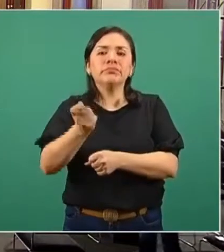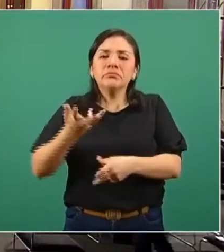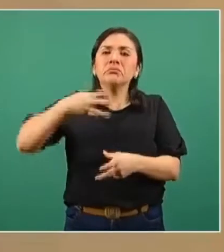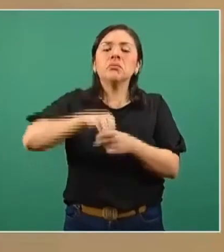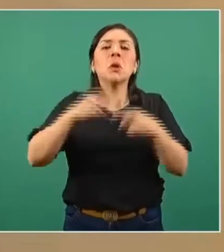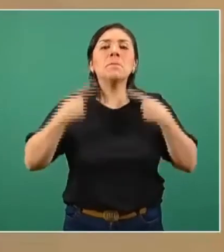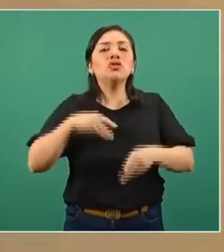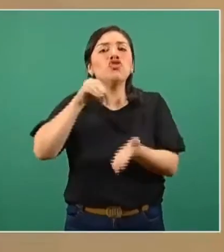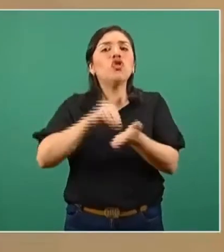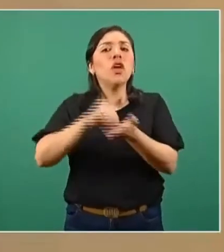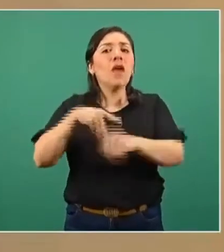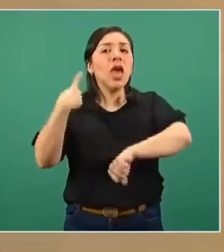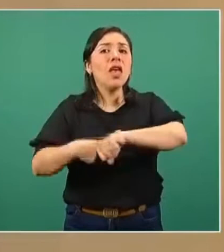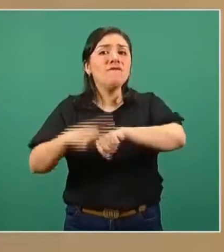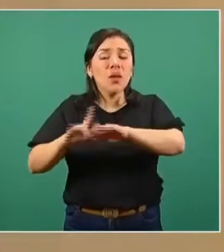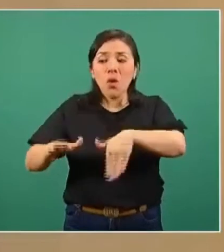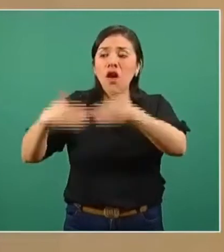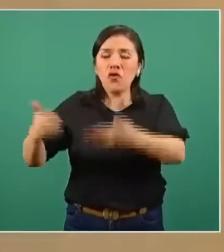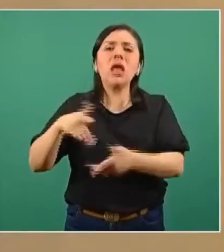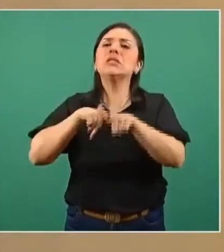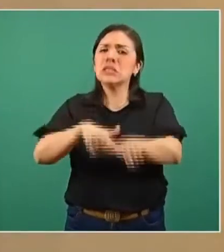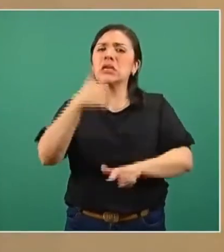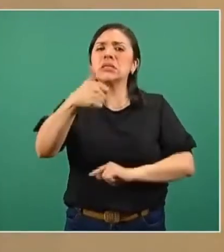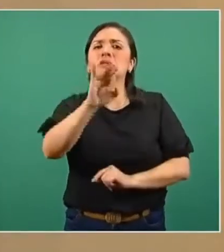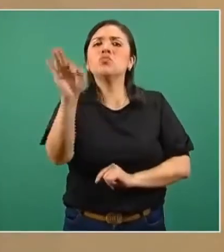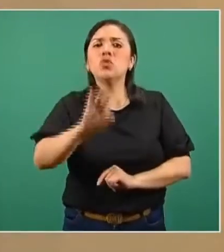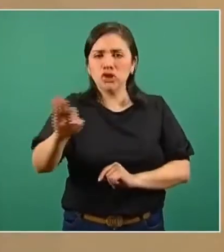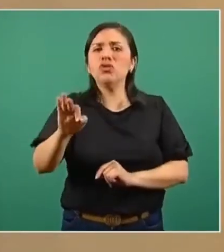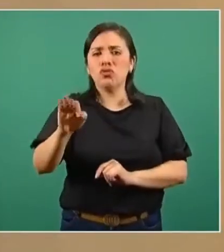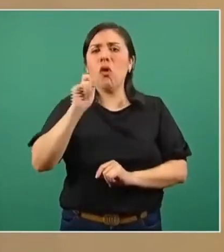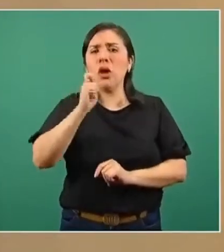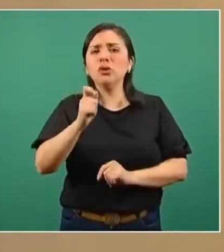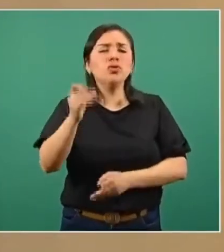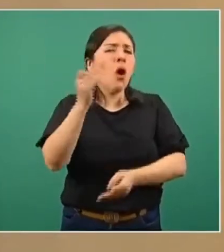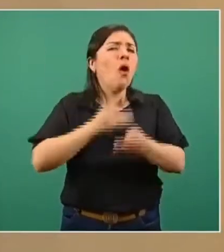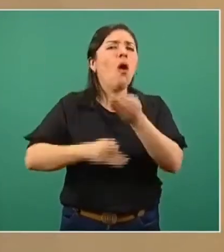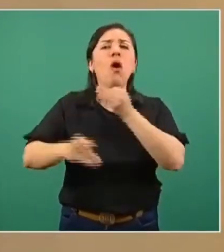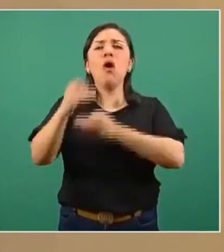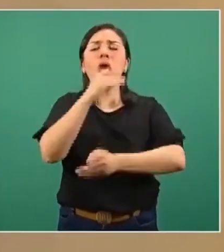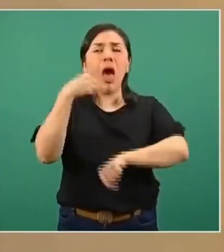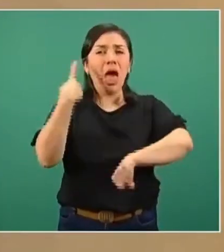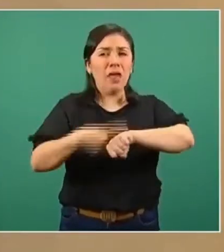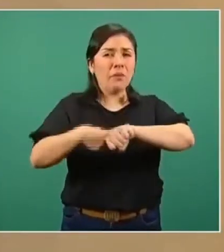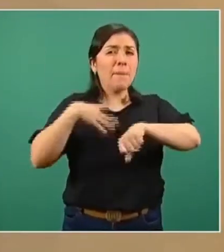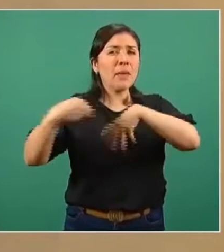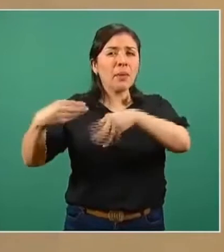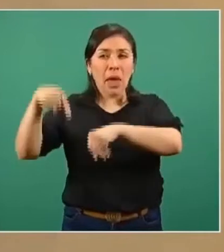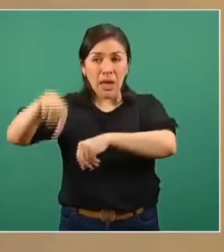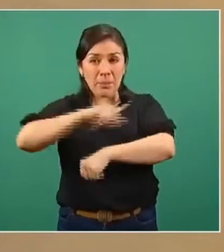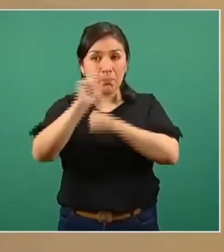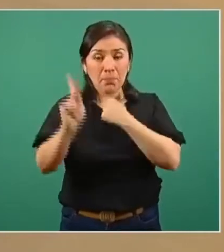epidemia activa. Continúa siendo el 6% de toda la epidemia en nuestro